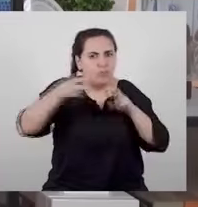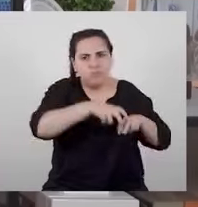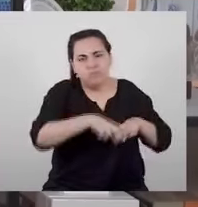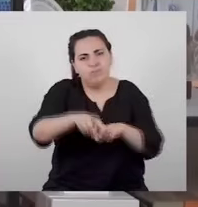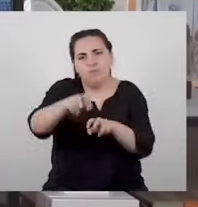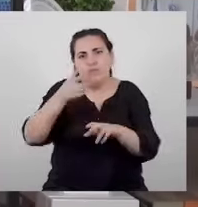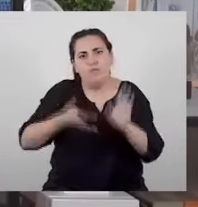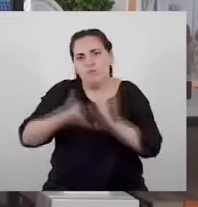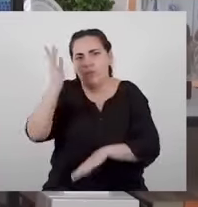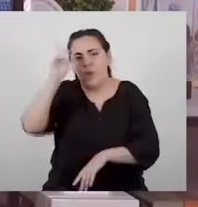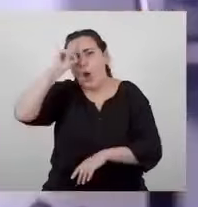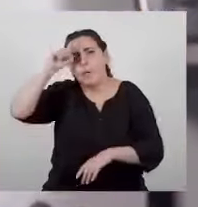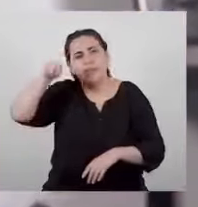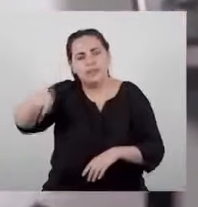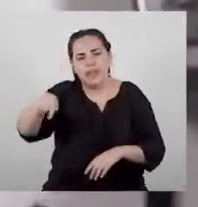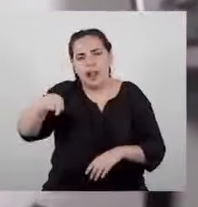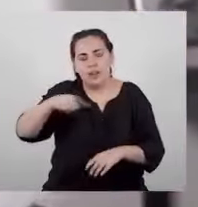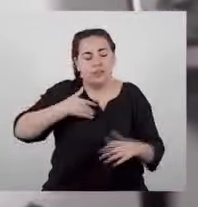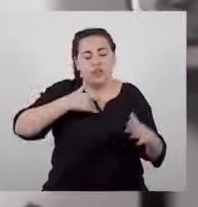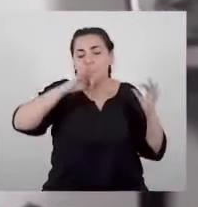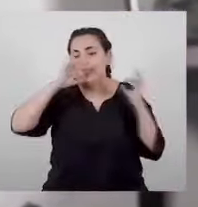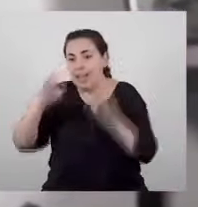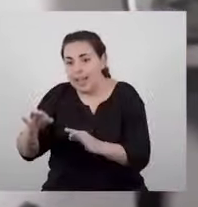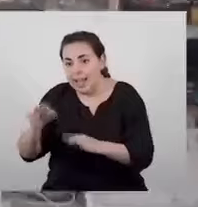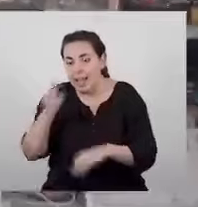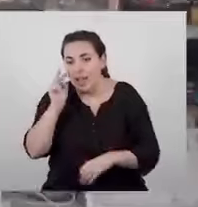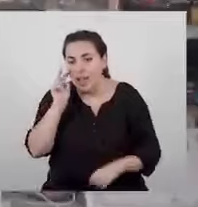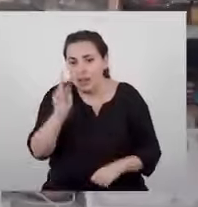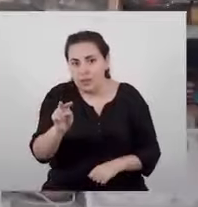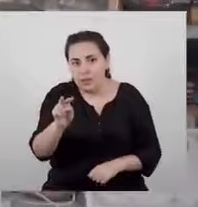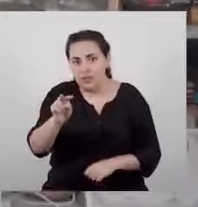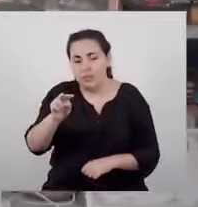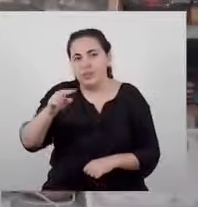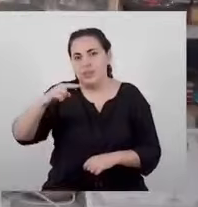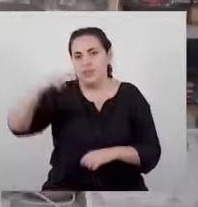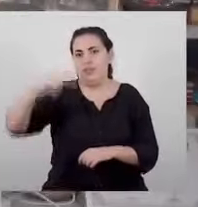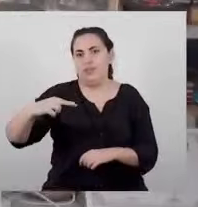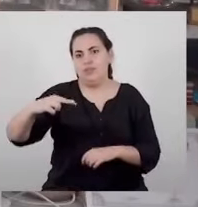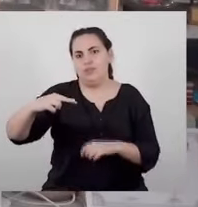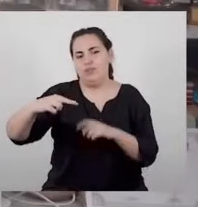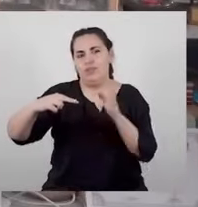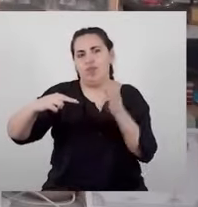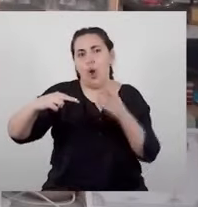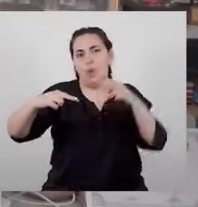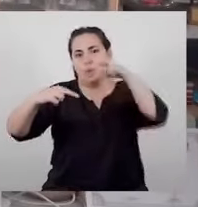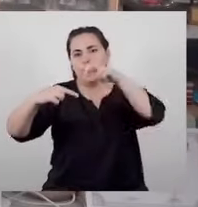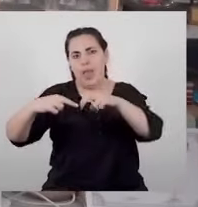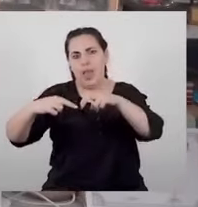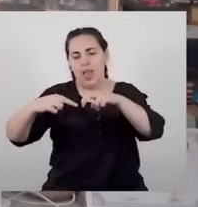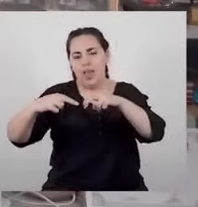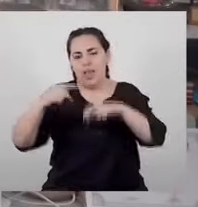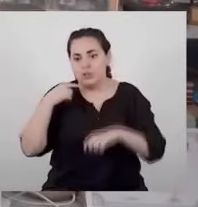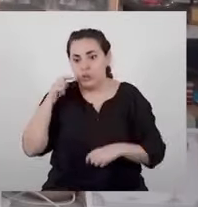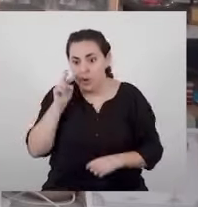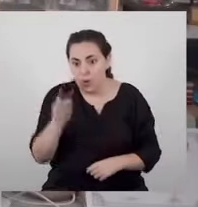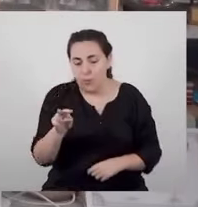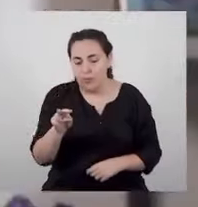fuimos nos fuimos al hospital cuando llegué solo vi a él con ella recostado y ella al lado y pensé